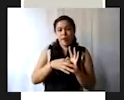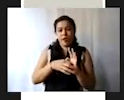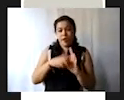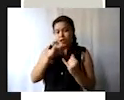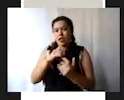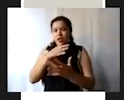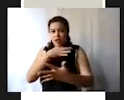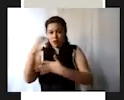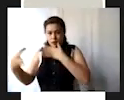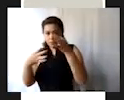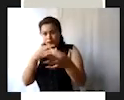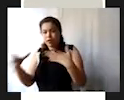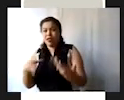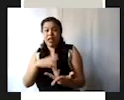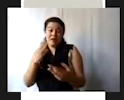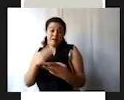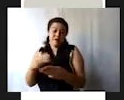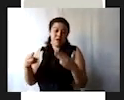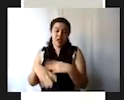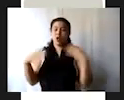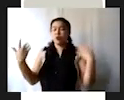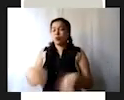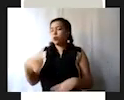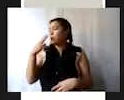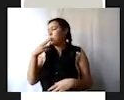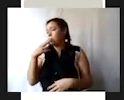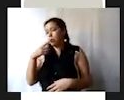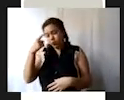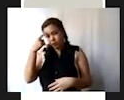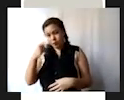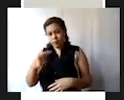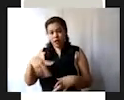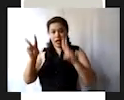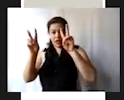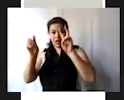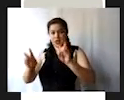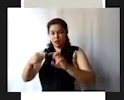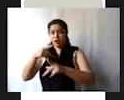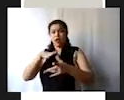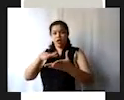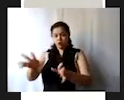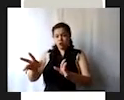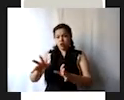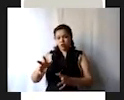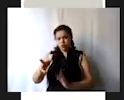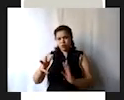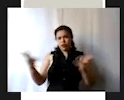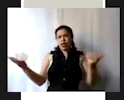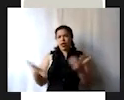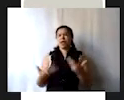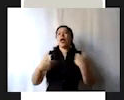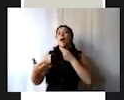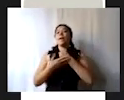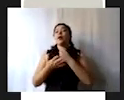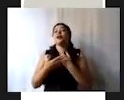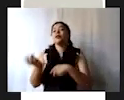difusión, tienen hasta herramientas muy útiles para los temas que ellos cubren. Entonces, la próxima semana, pues también vamos a